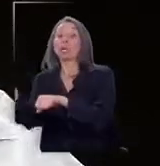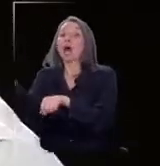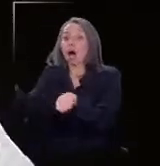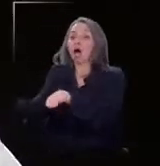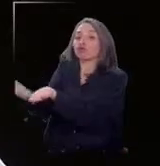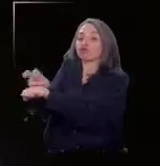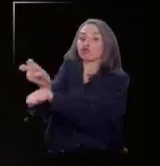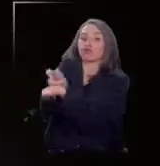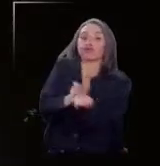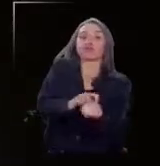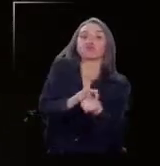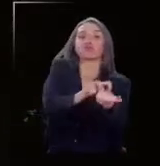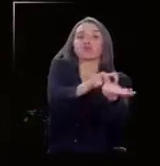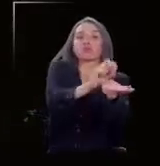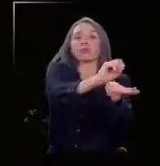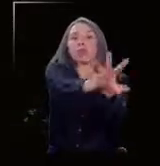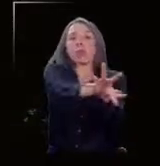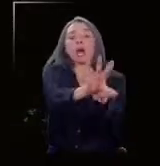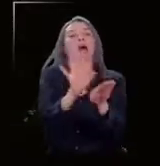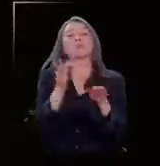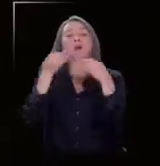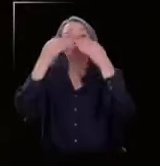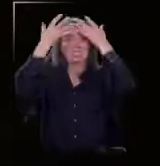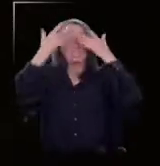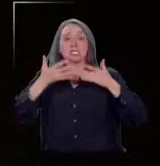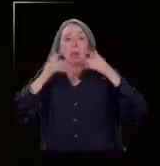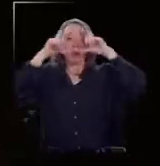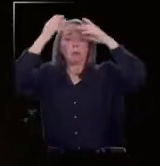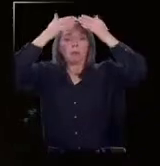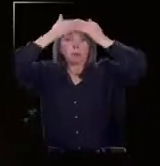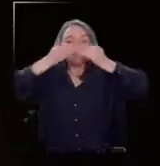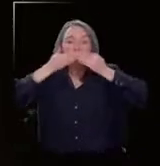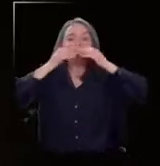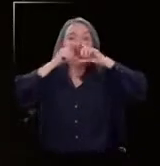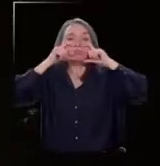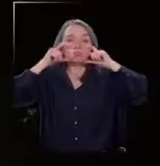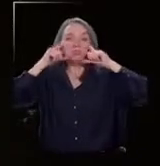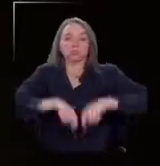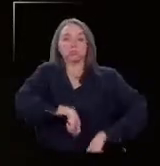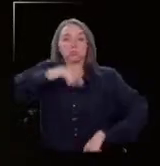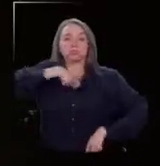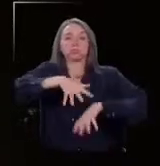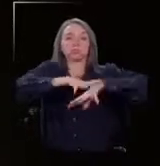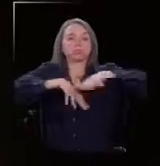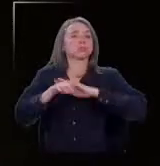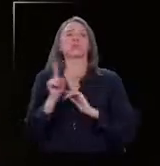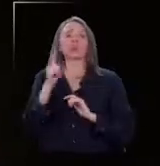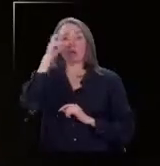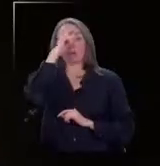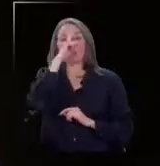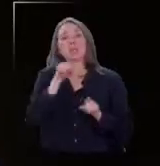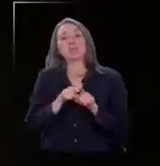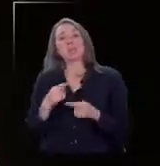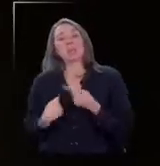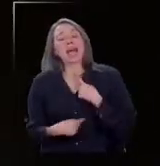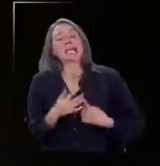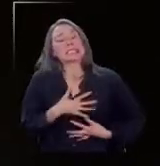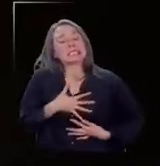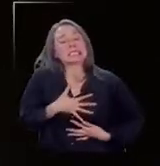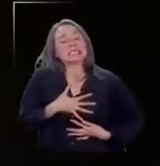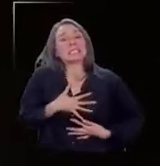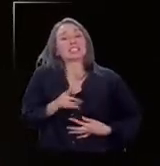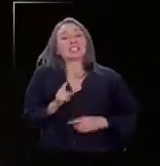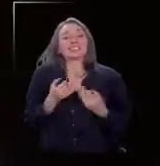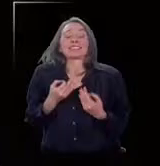de seguridad la verdad es que no no tenemos mayores complicaciones aparte obviamente del eh la inseguridad que siempre uno tiene que